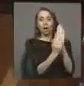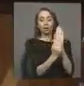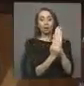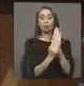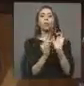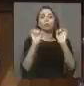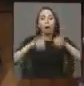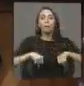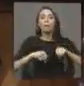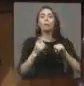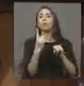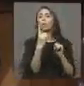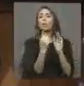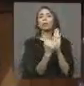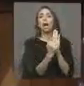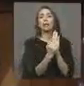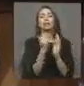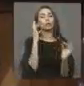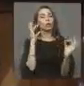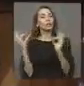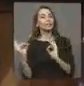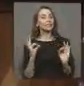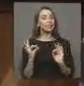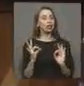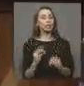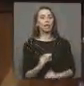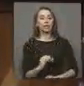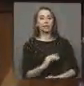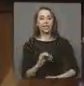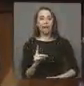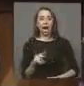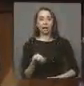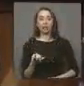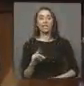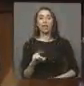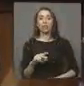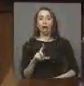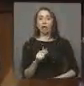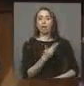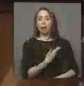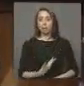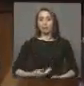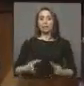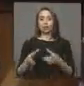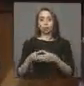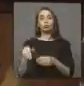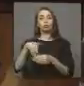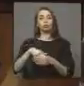único con los votos de la señorita Cicardini y doña Daniela, presidenta de la comisión,